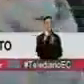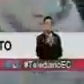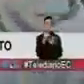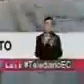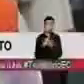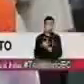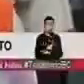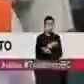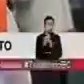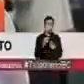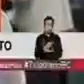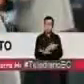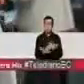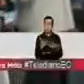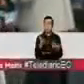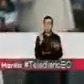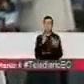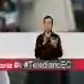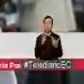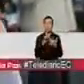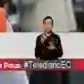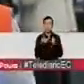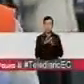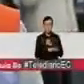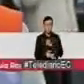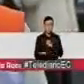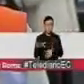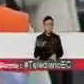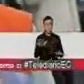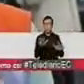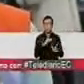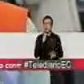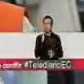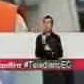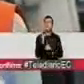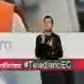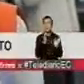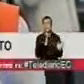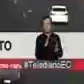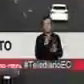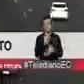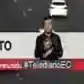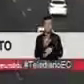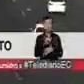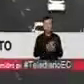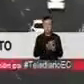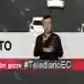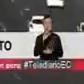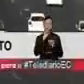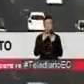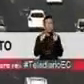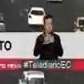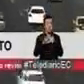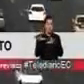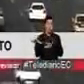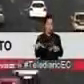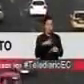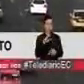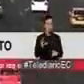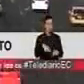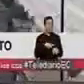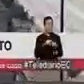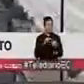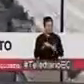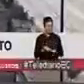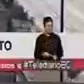que ya ponerse en contacto con sus pasajeros para justamente reprogramar los vuelos. Precisó que las actividades retornan a la